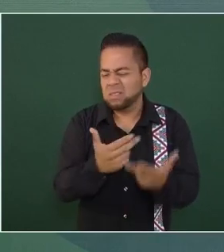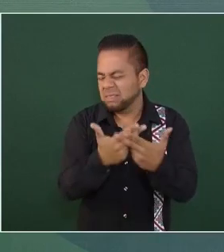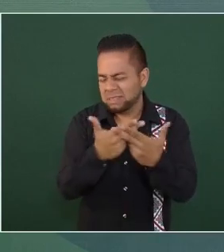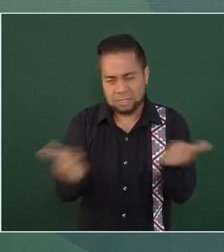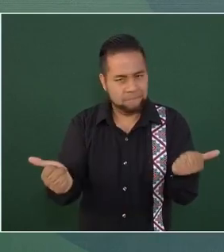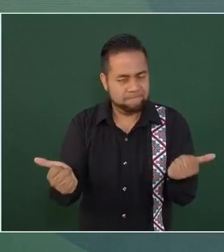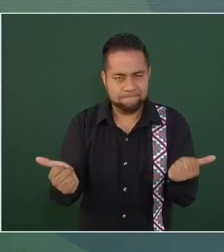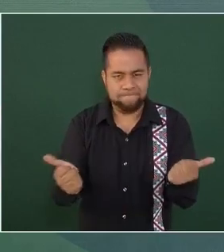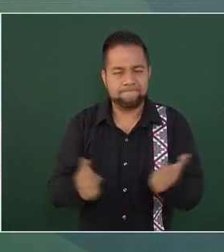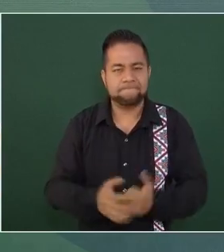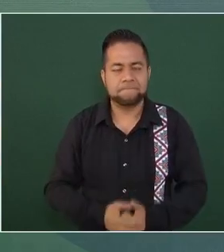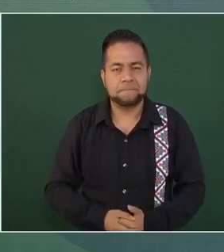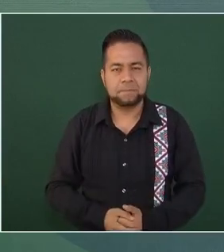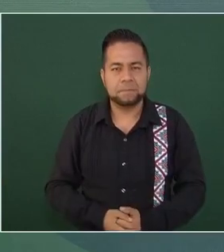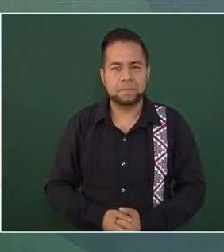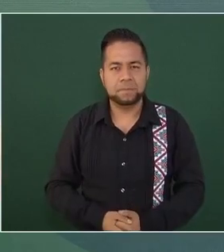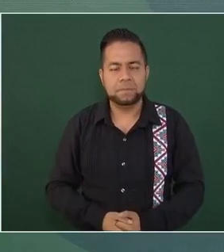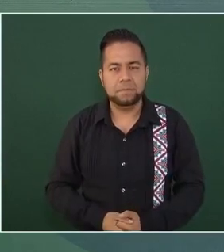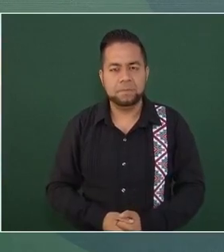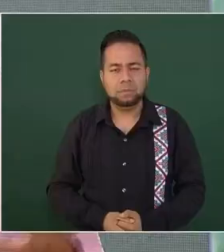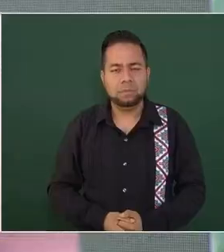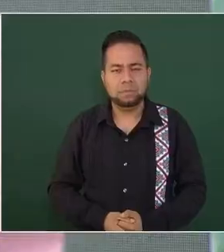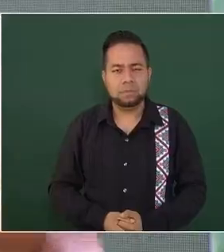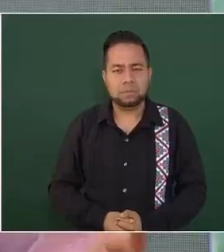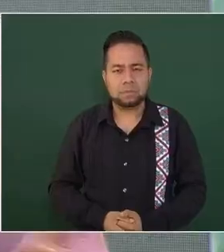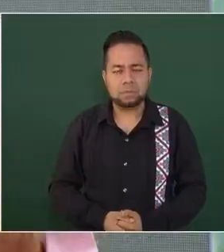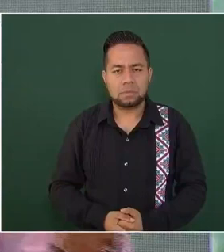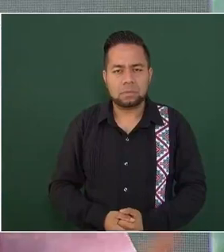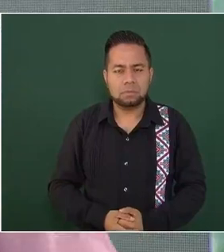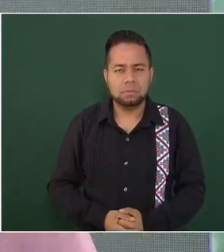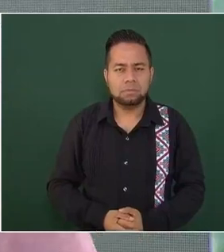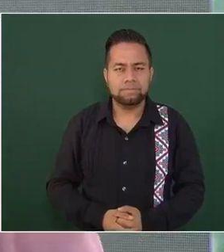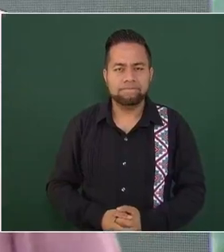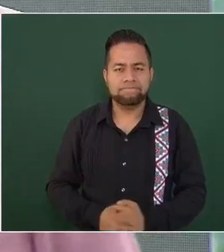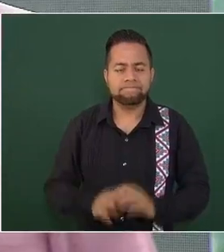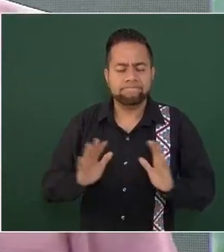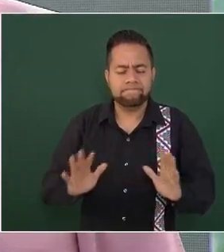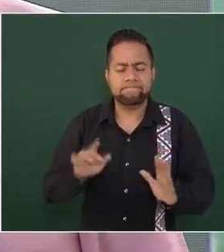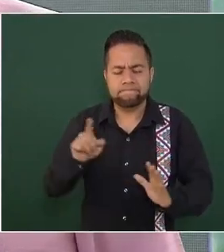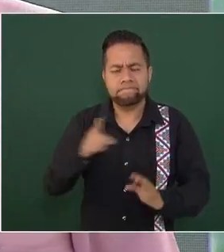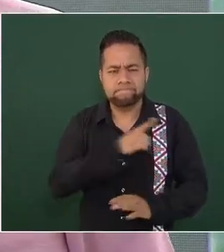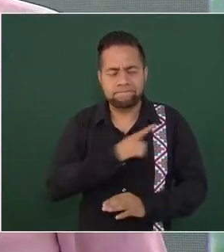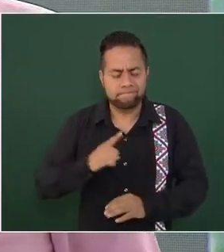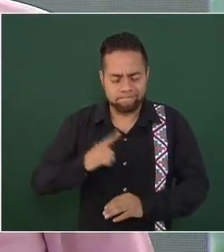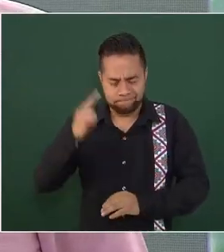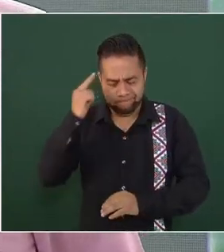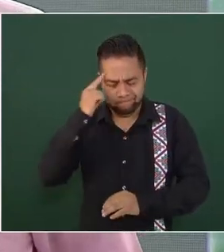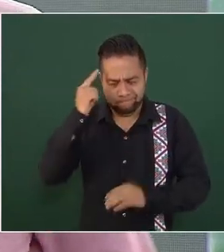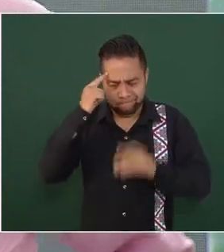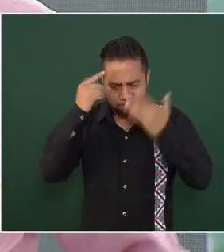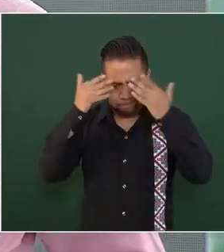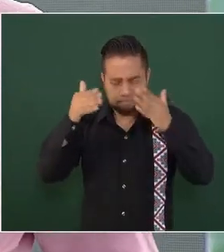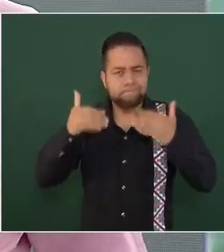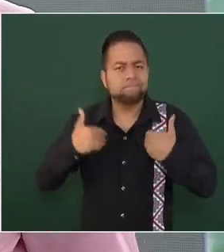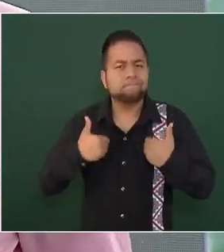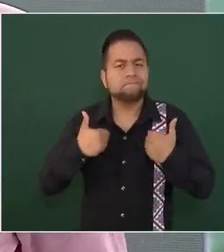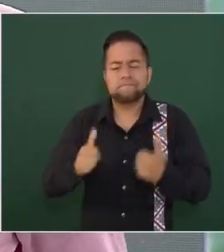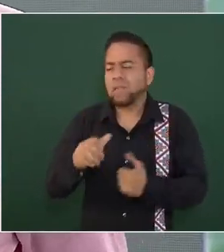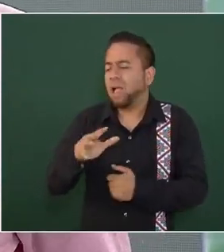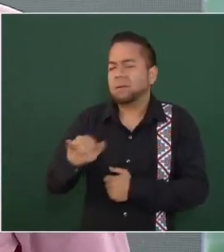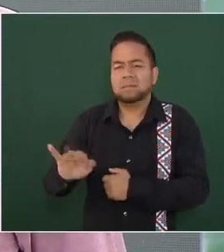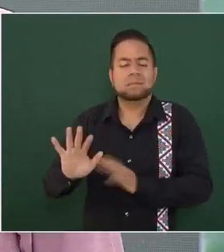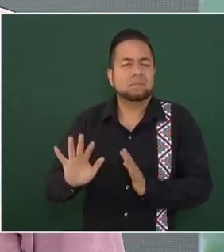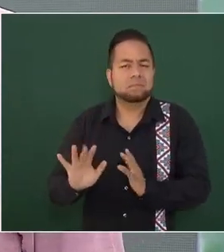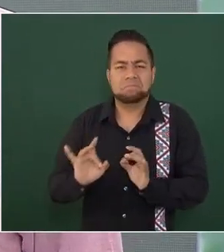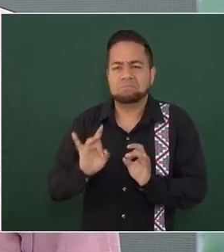este entender que así son estas cosas y nos